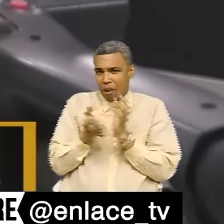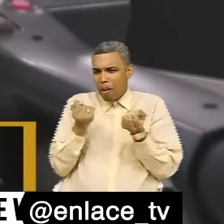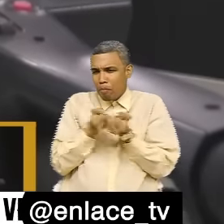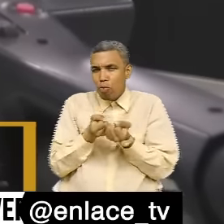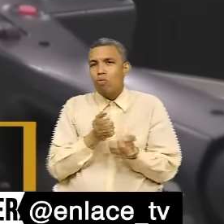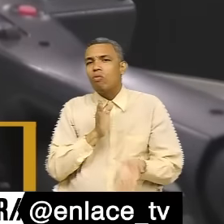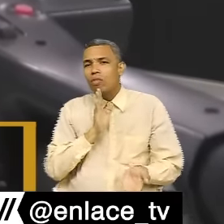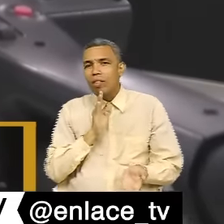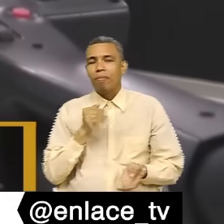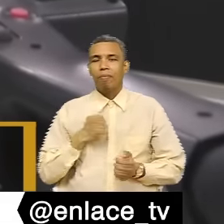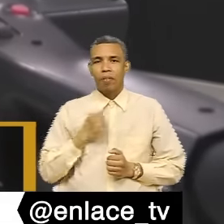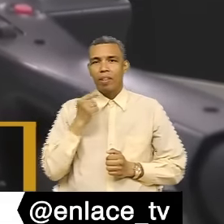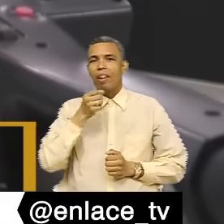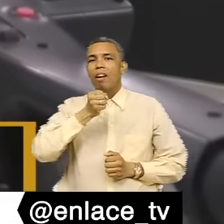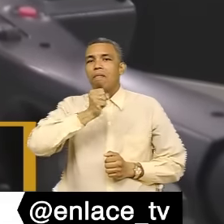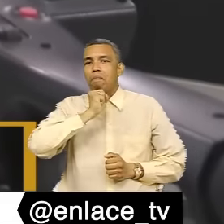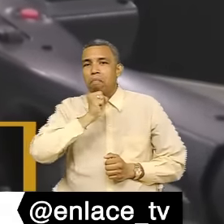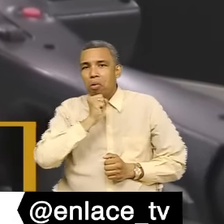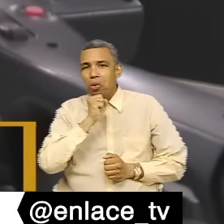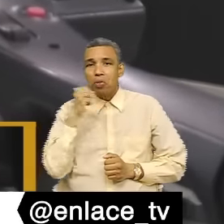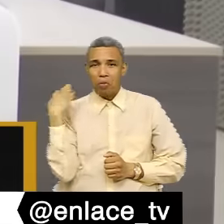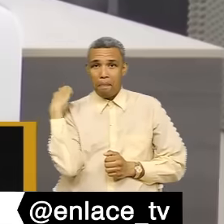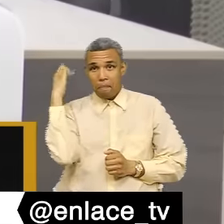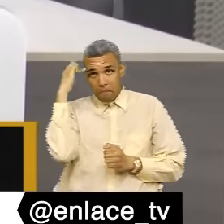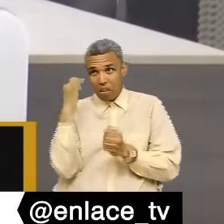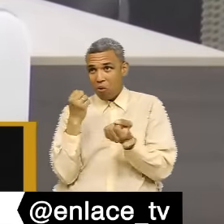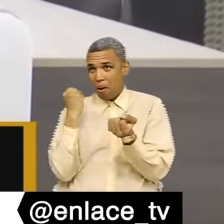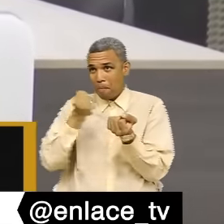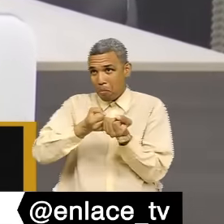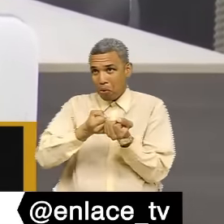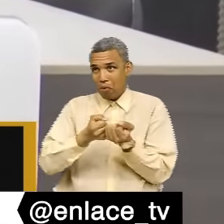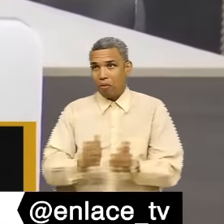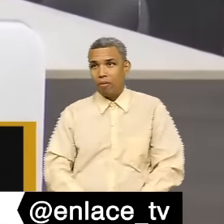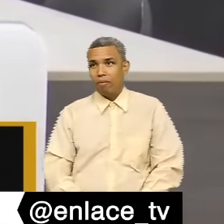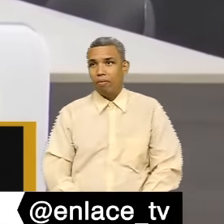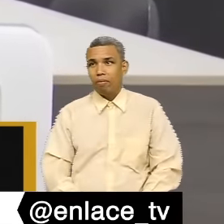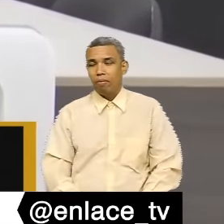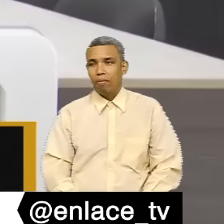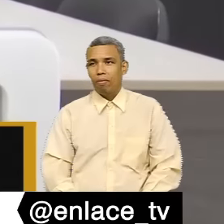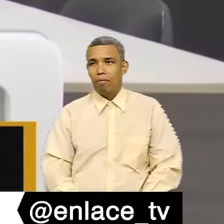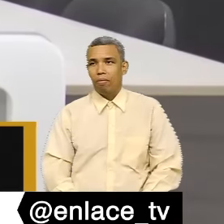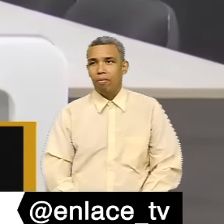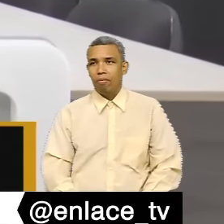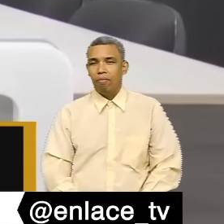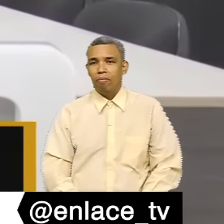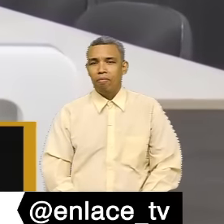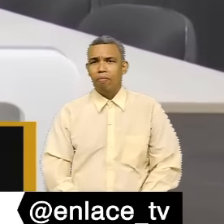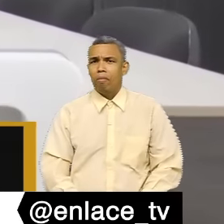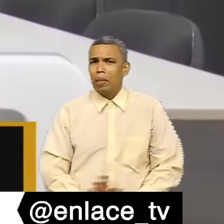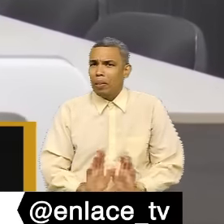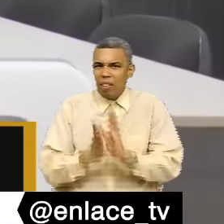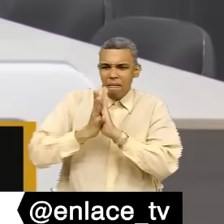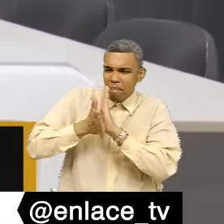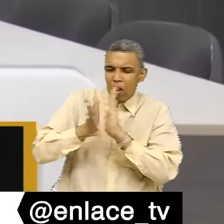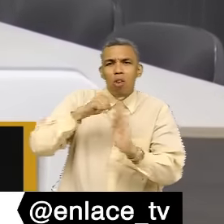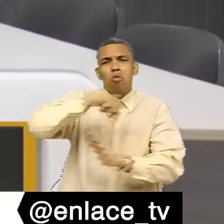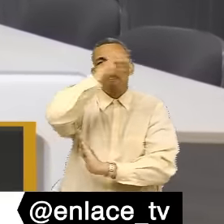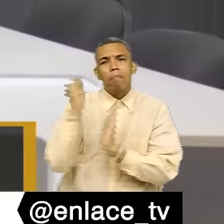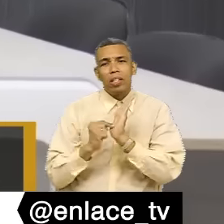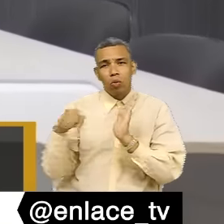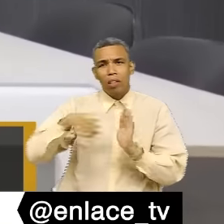periodístico de Alfonso El Pocho Molina y de Pedro Severiche. Con toda la información, no solamente lo que ocurre en el ámbito local y regional, sino también